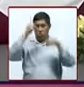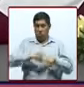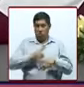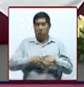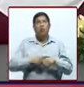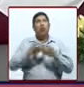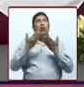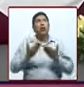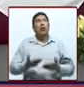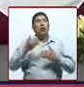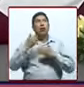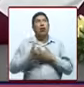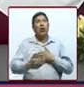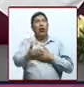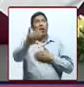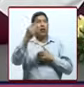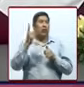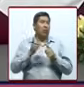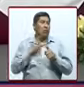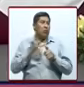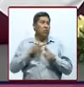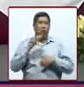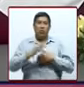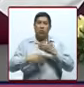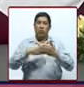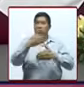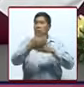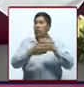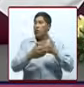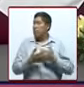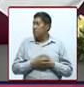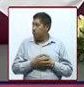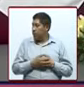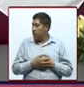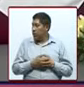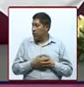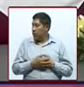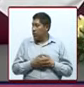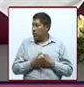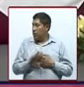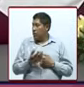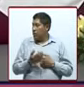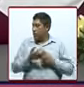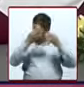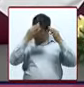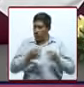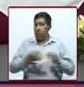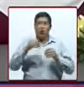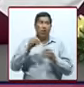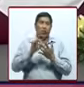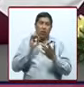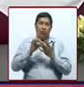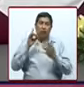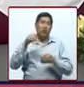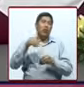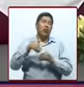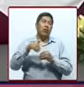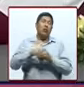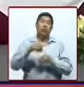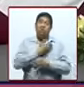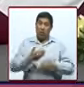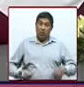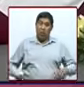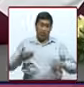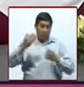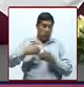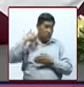Ahora, de aquí en adelante se han dado primeros pasos hacia, sobre todo, consolidar las elecciones presidenciales del próximo